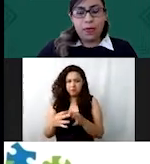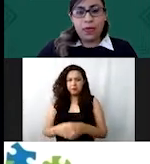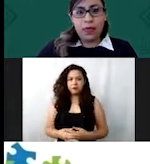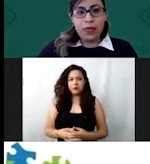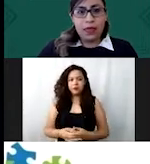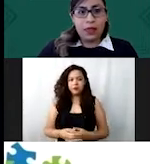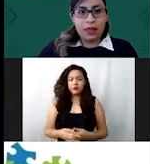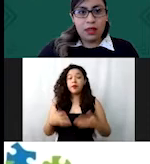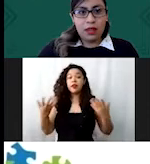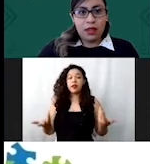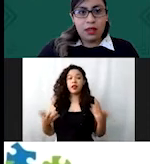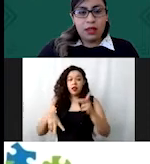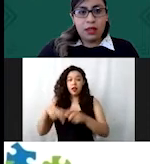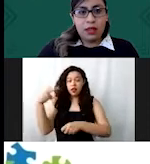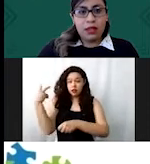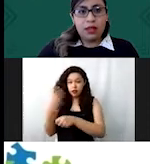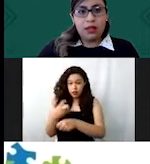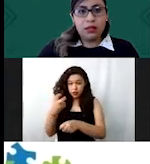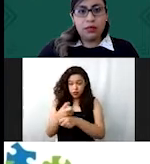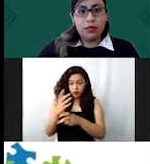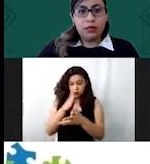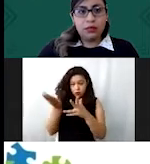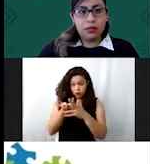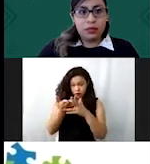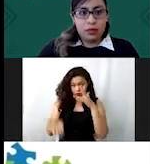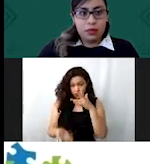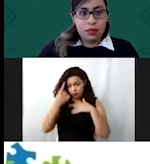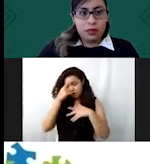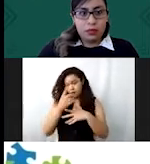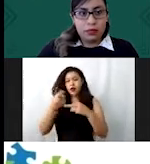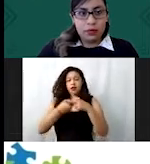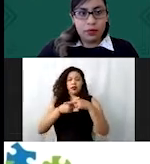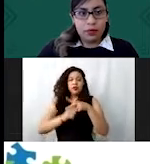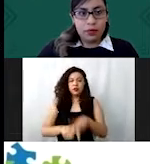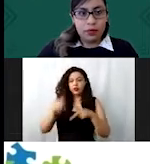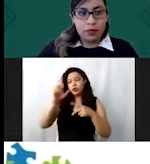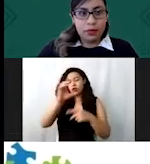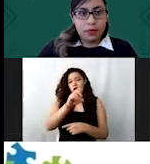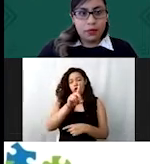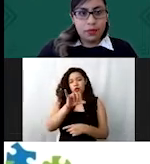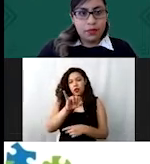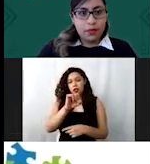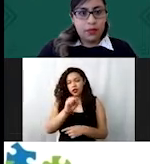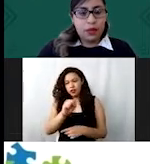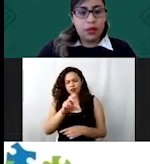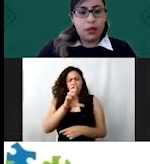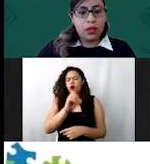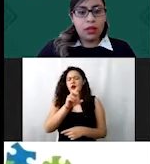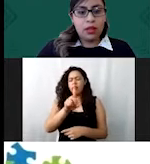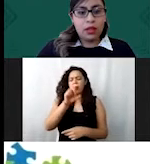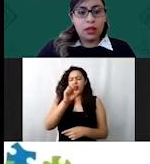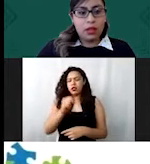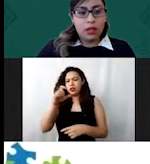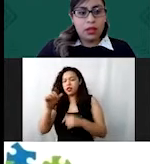la segunda parte de la introducción a la alineación de los ODS con las